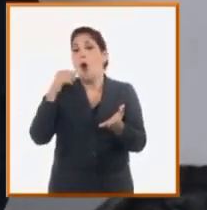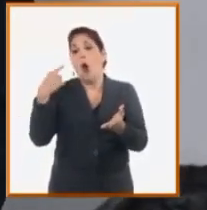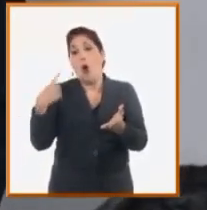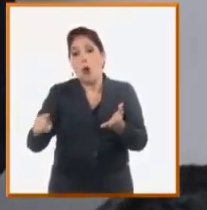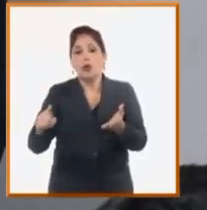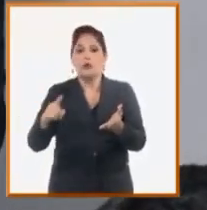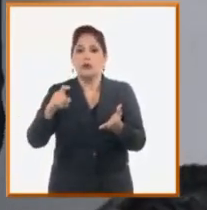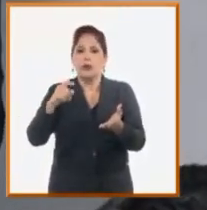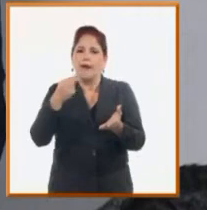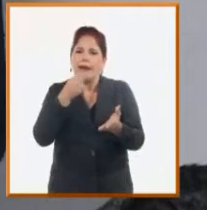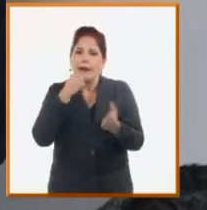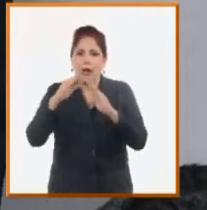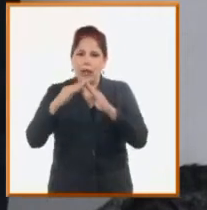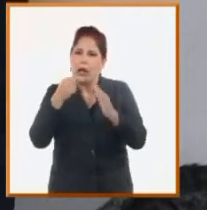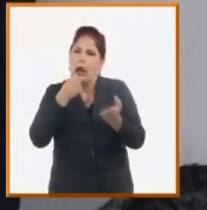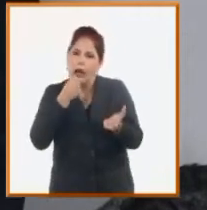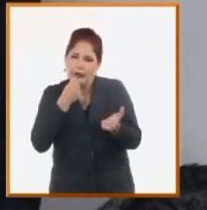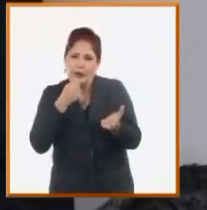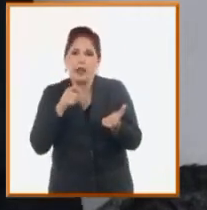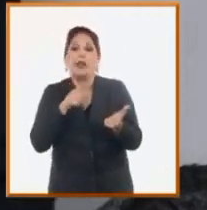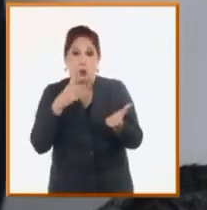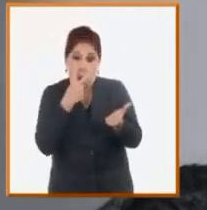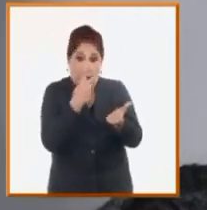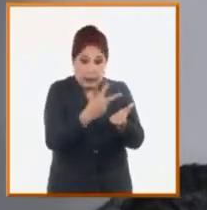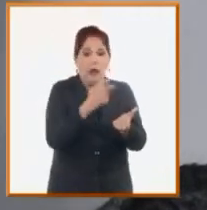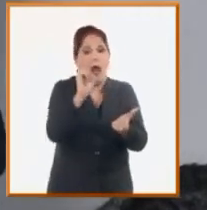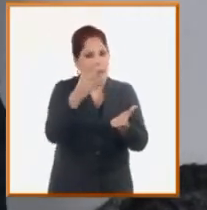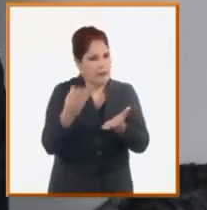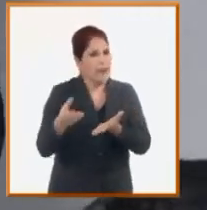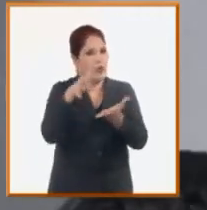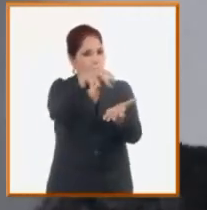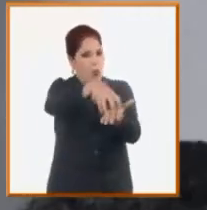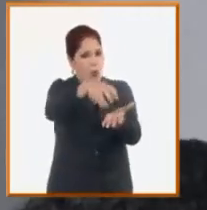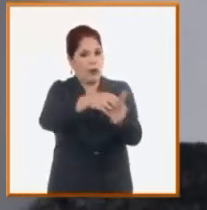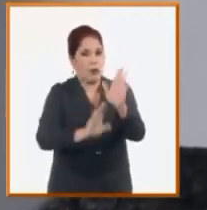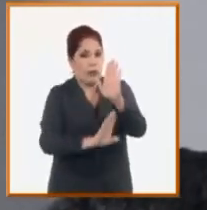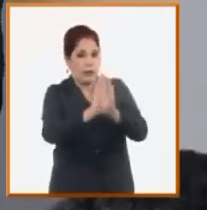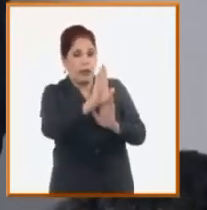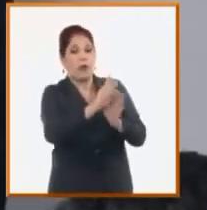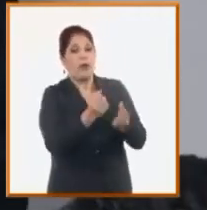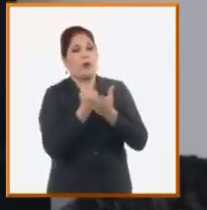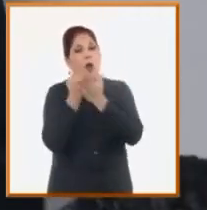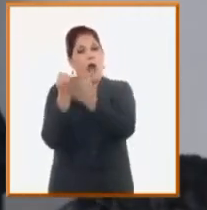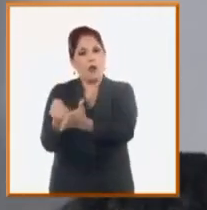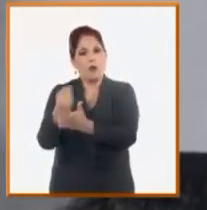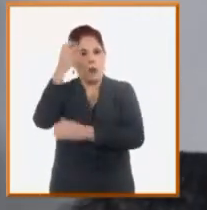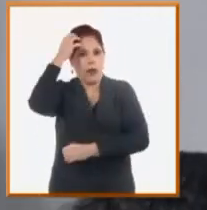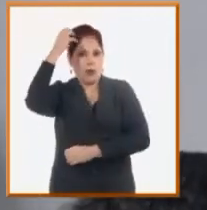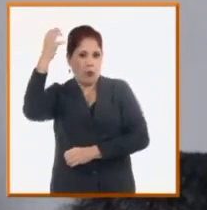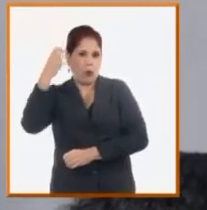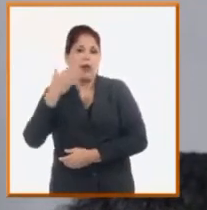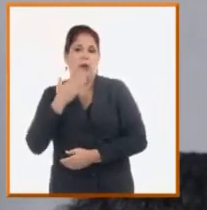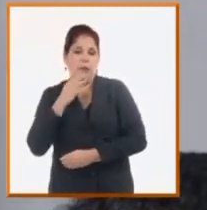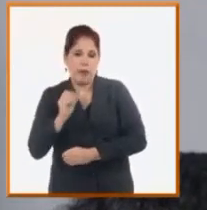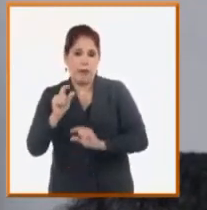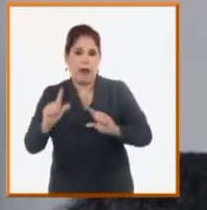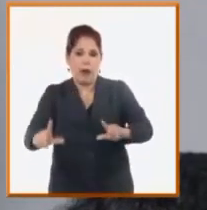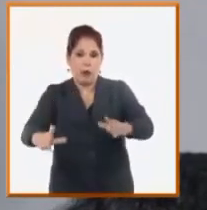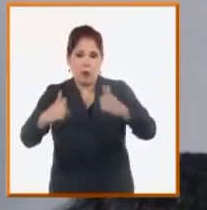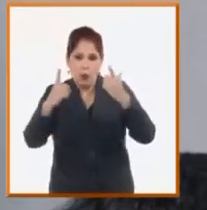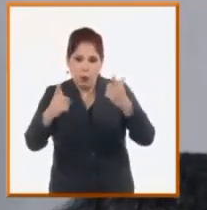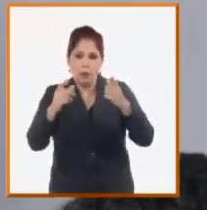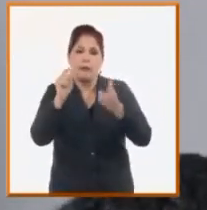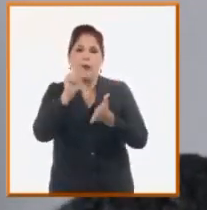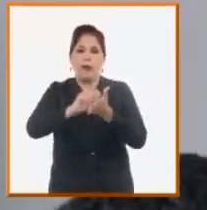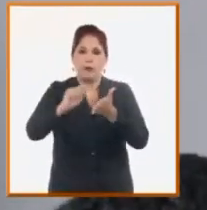elementos que hoy están en las estrategias de desarrollo municipal, y que los actores no estatales pudieran sumarse a los estatales para ir cumpliendo